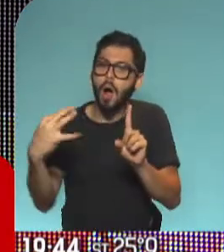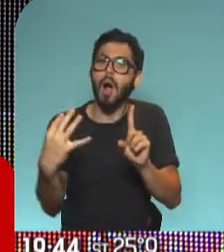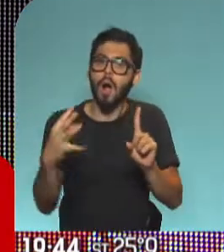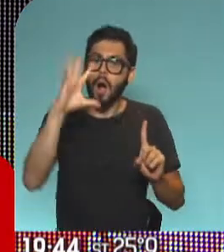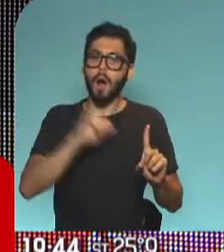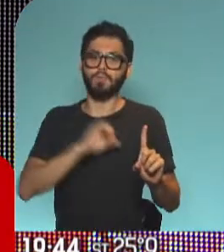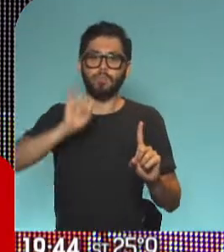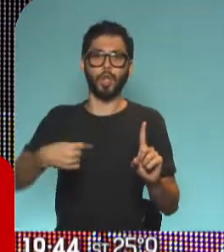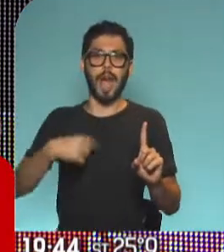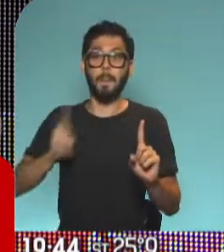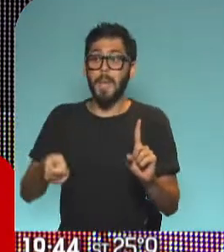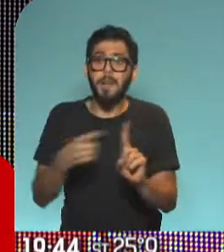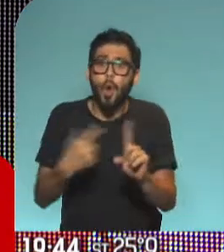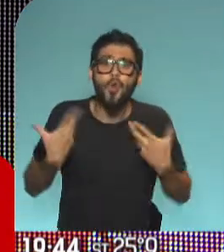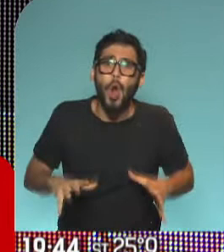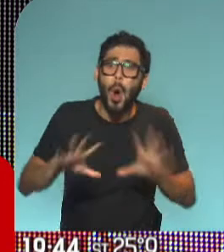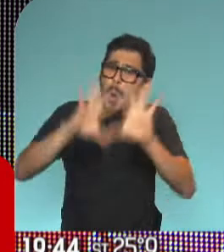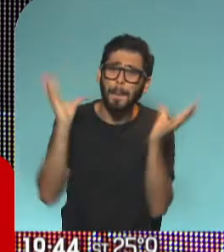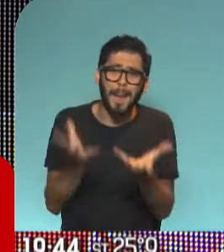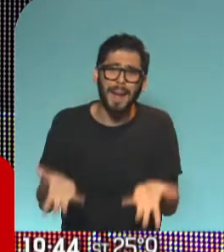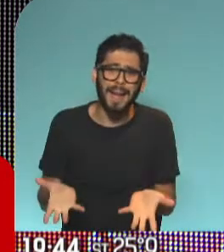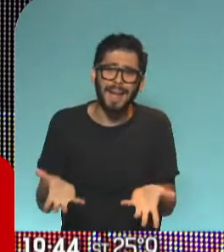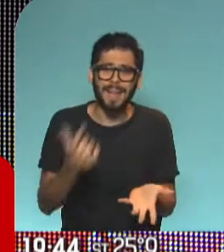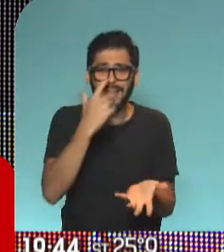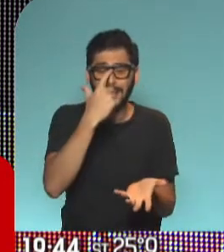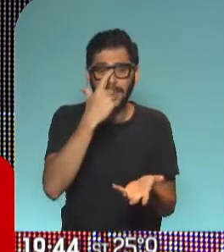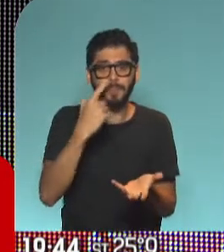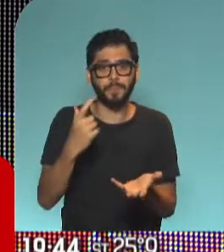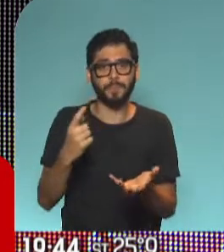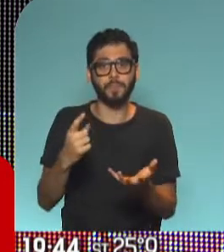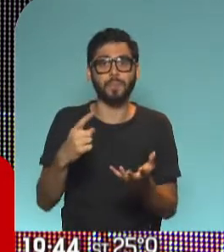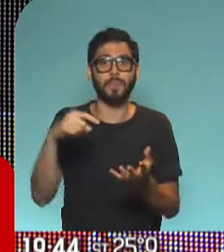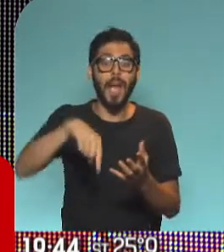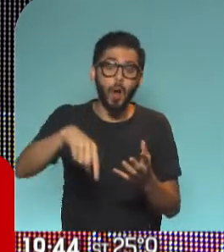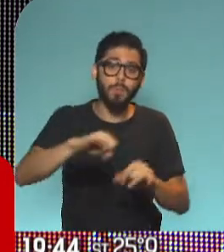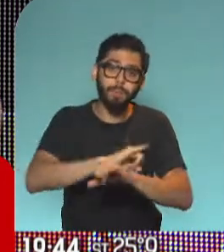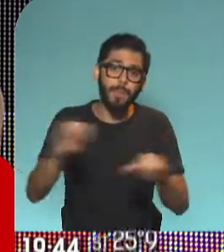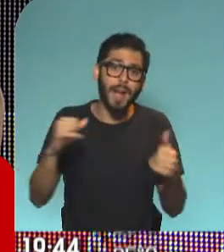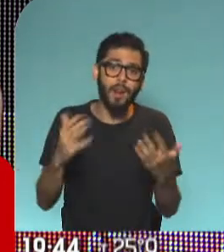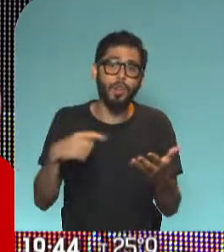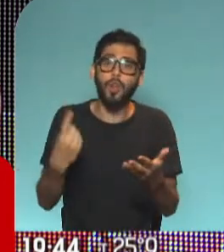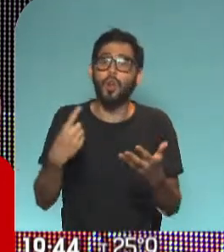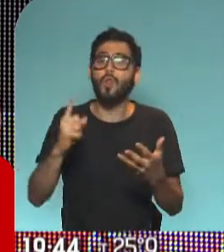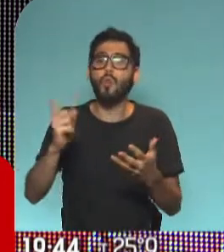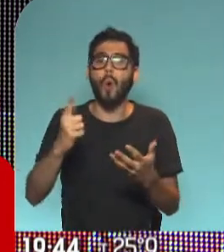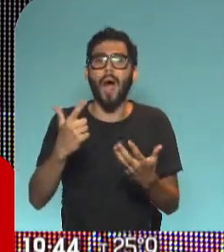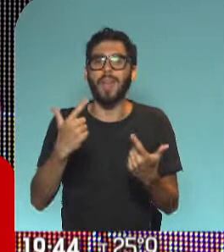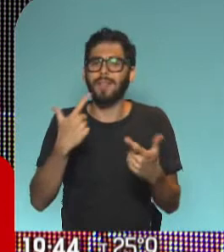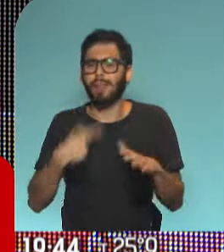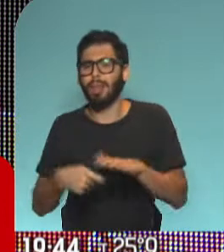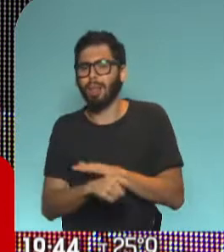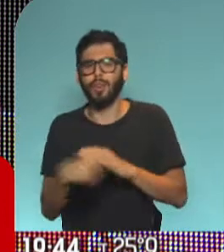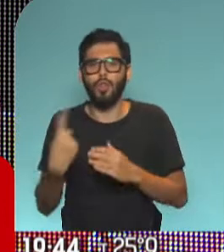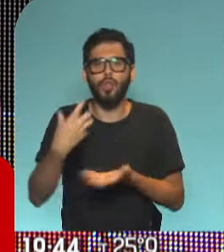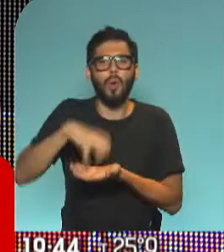es que, bueno, quedó hoy claramente establecido que no hubo ninguna oferta, no van a encontrar eso, porque no van a encontrar un solo